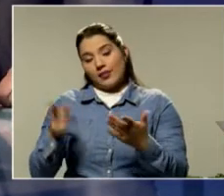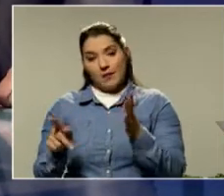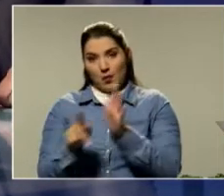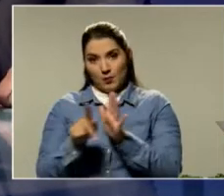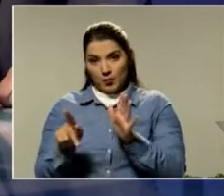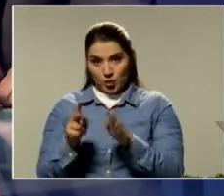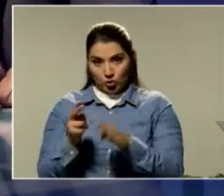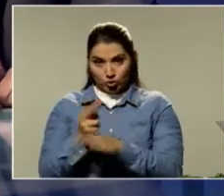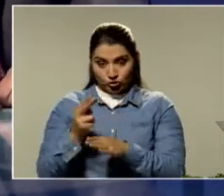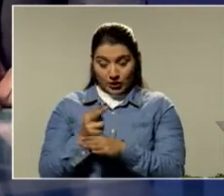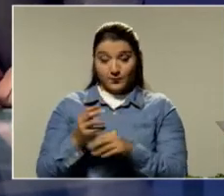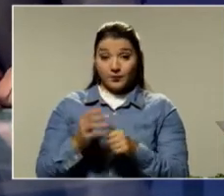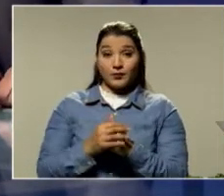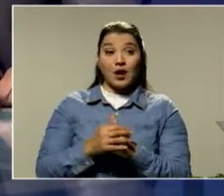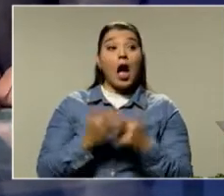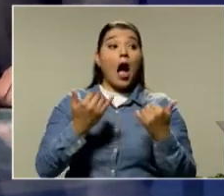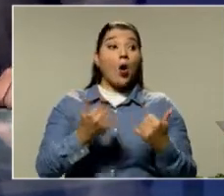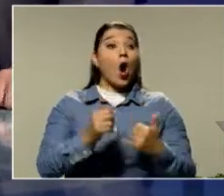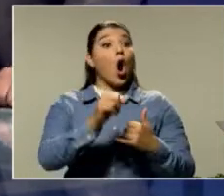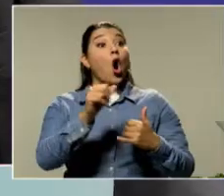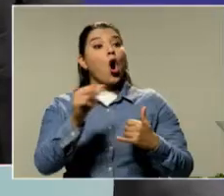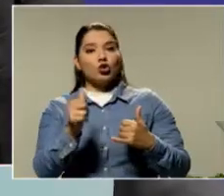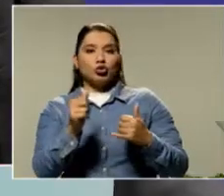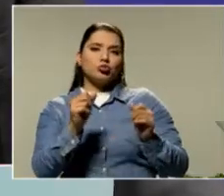otros casos, restringir, en otros casos,